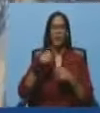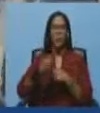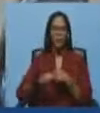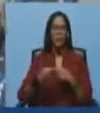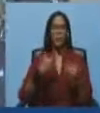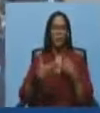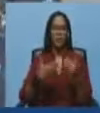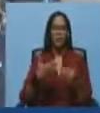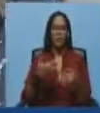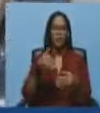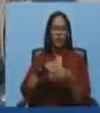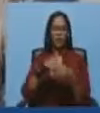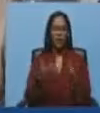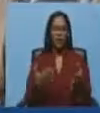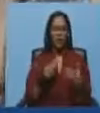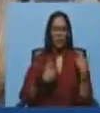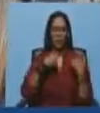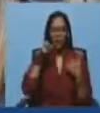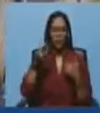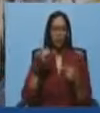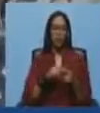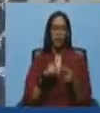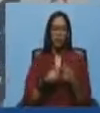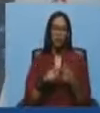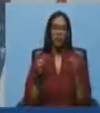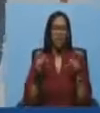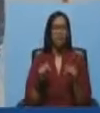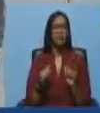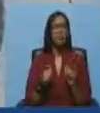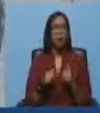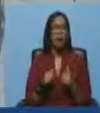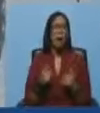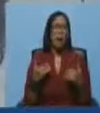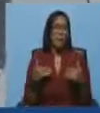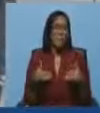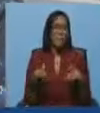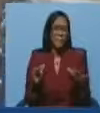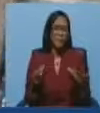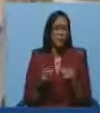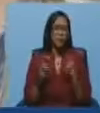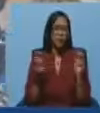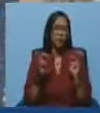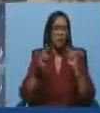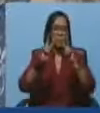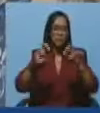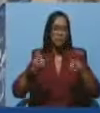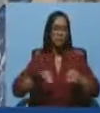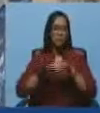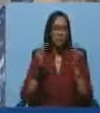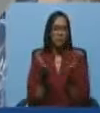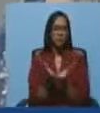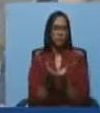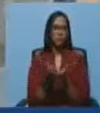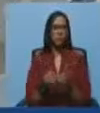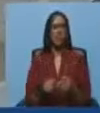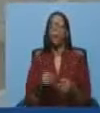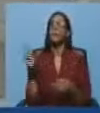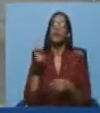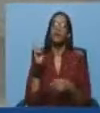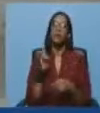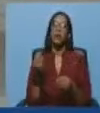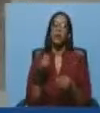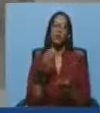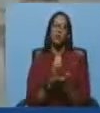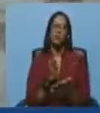presidente Maduro. Entonces yo creo que esto apenas es un tema de estudio a nivel mundial, ¿no? En Venezuela, como